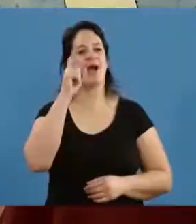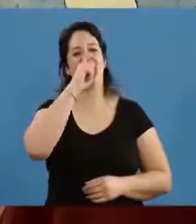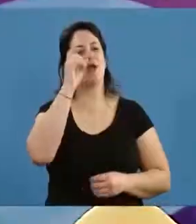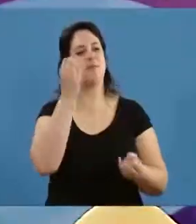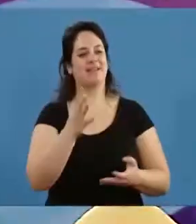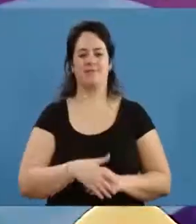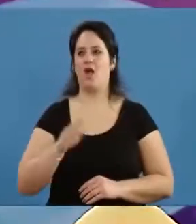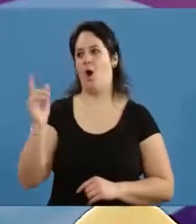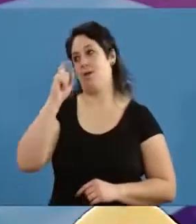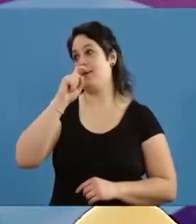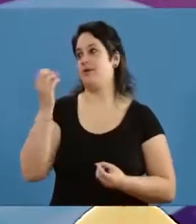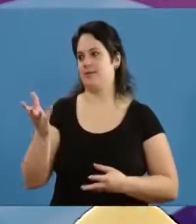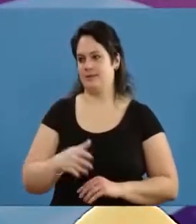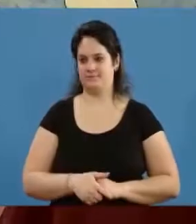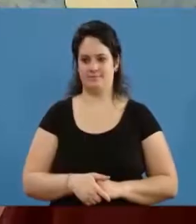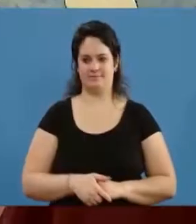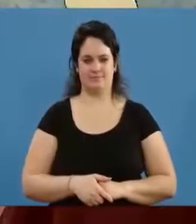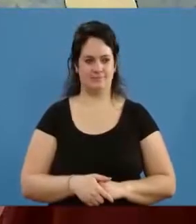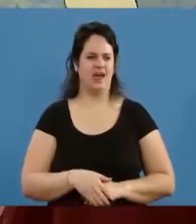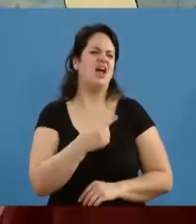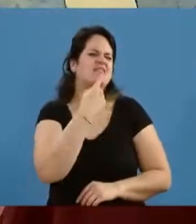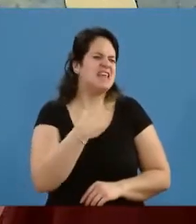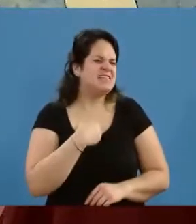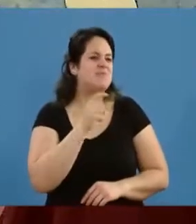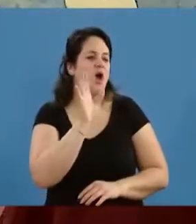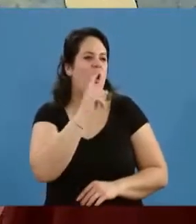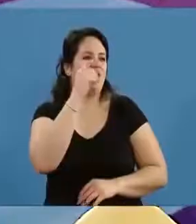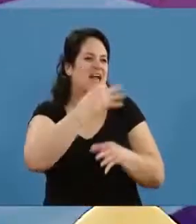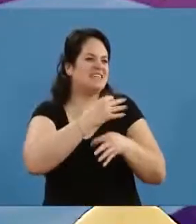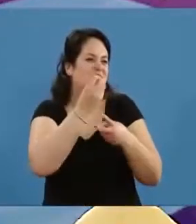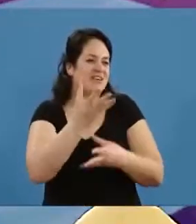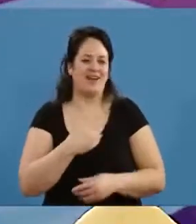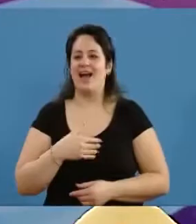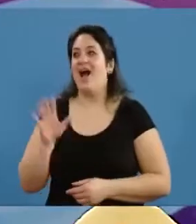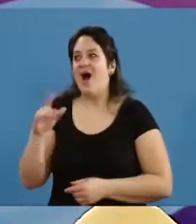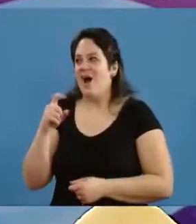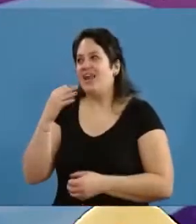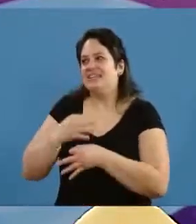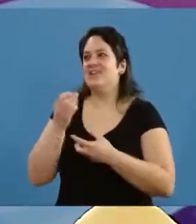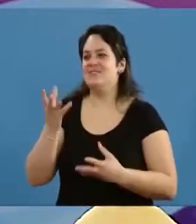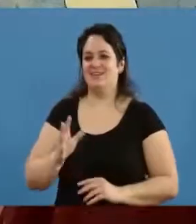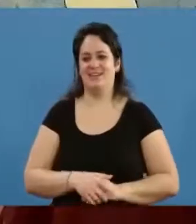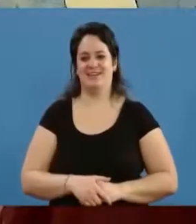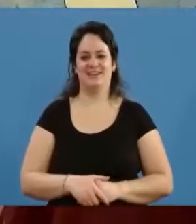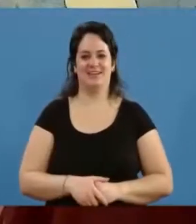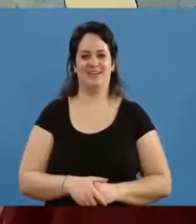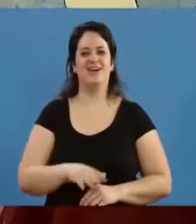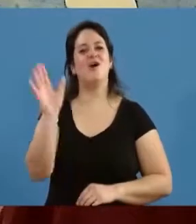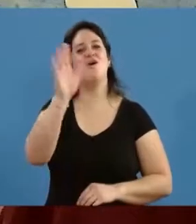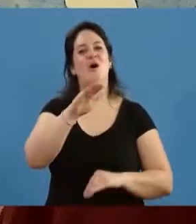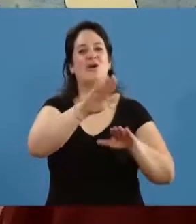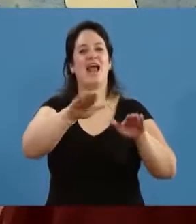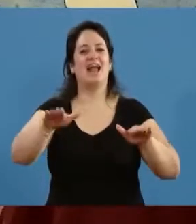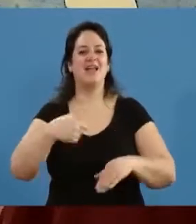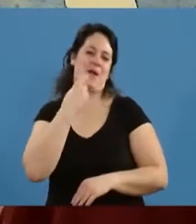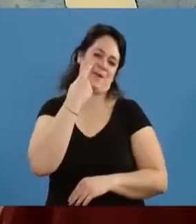estás? Hola, Pepe, ¿cómo estás? Hola, Seño, ¿cómo te va? Hola, Seño, ¿cómo te va? Brr. Hola, chicos